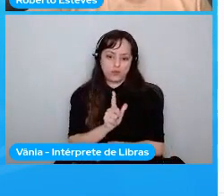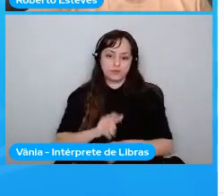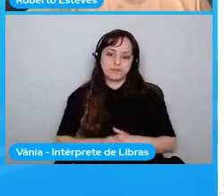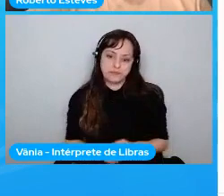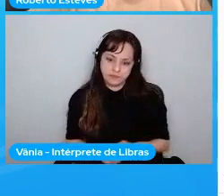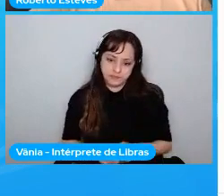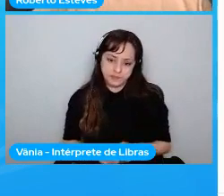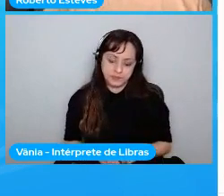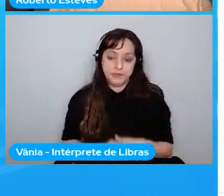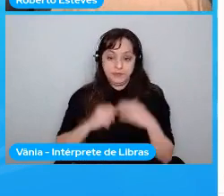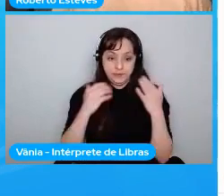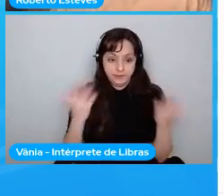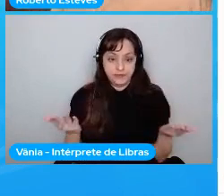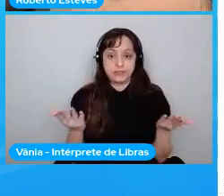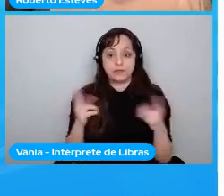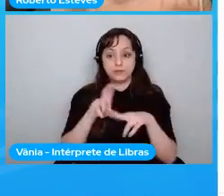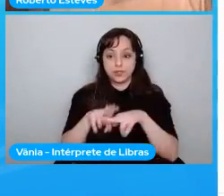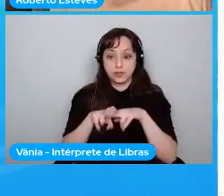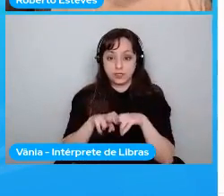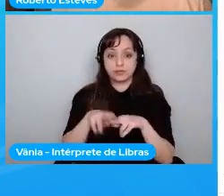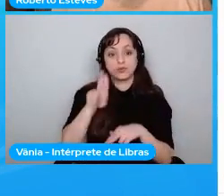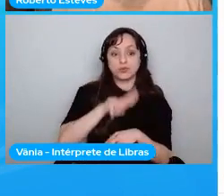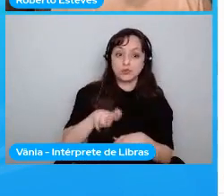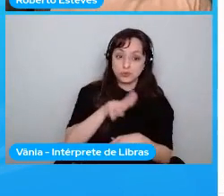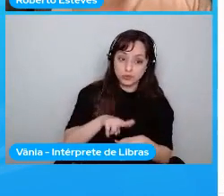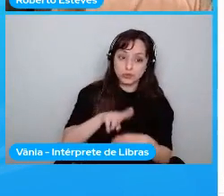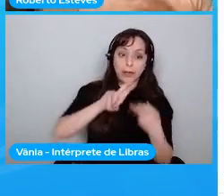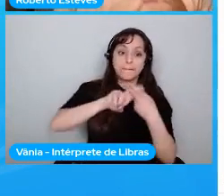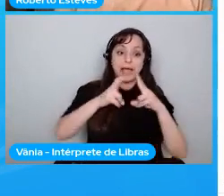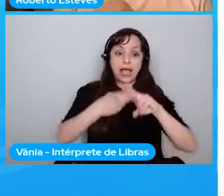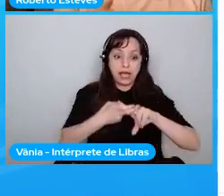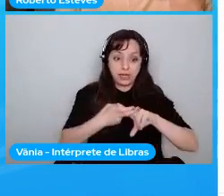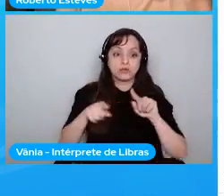Entonces, y ahí viene, bueno, Python y pandas viene a nuestra ayuda,